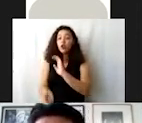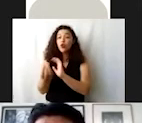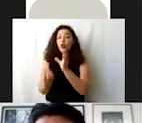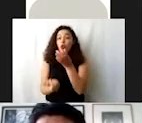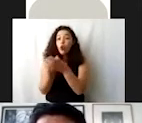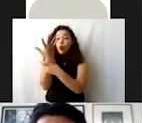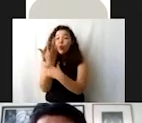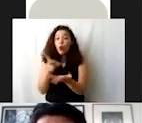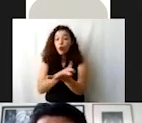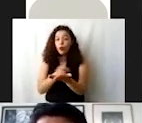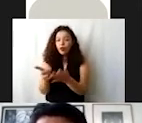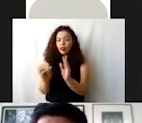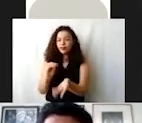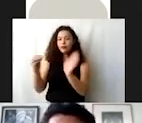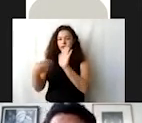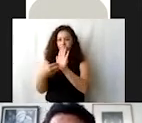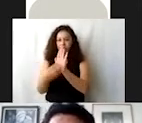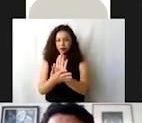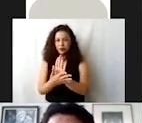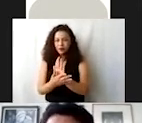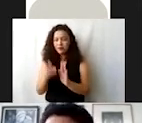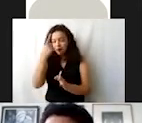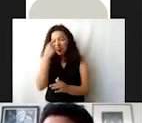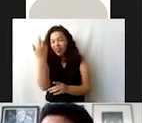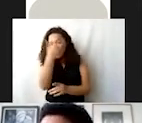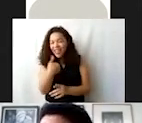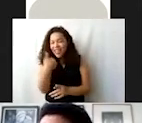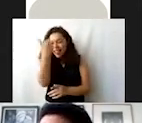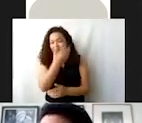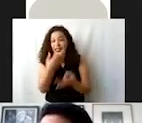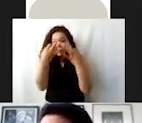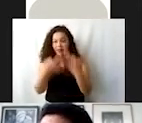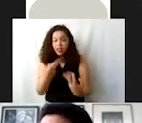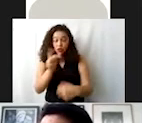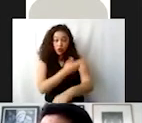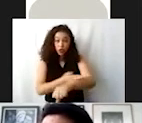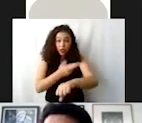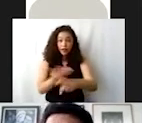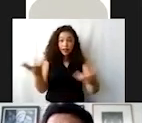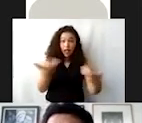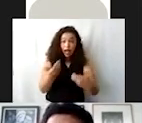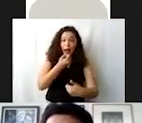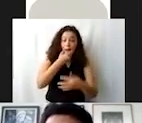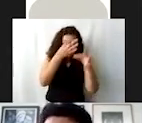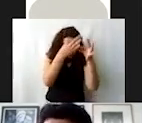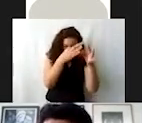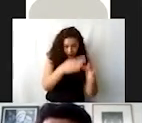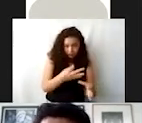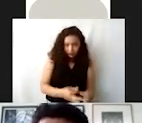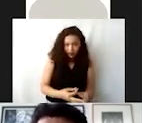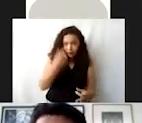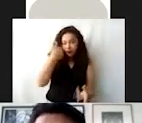con el objeto de que ustedes verifiquen que efectivamente el trámite quedó